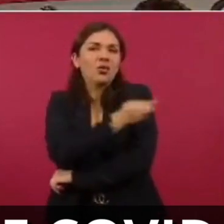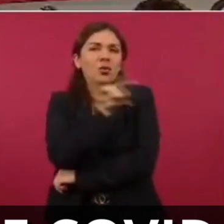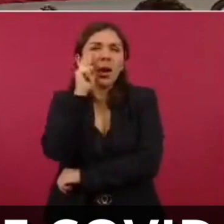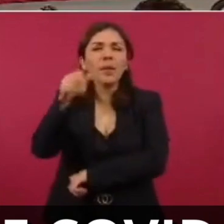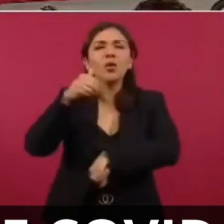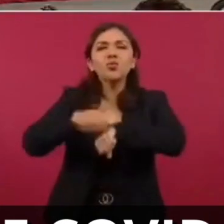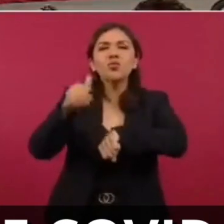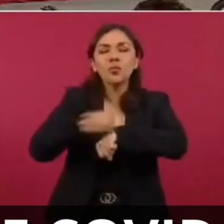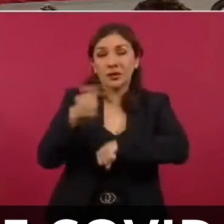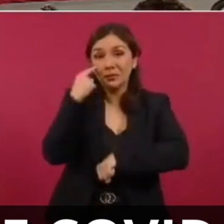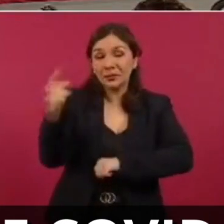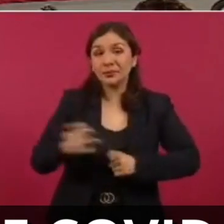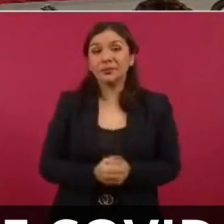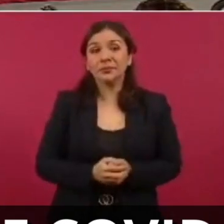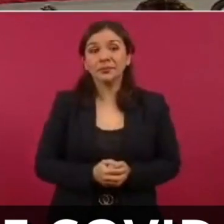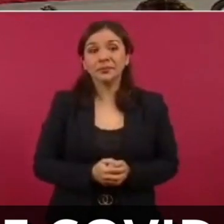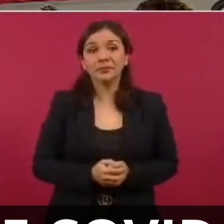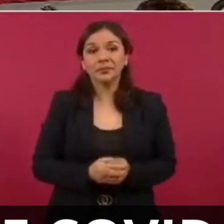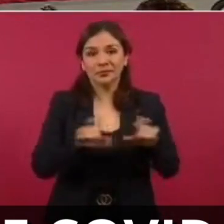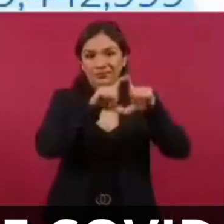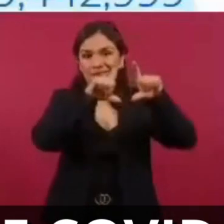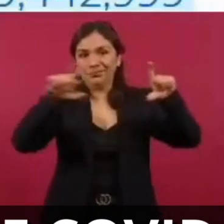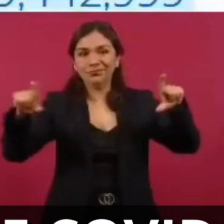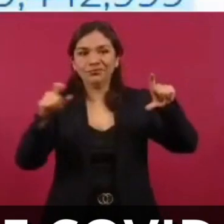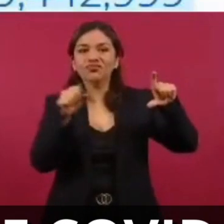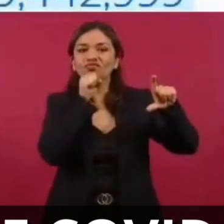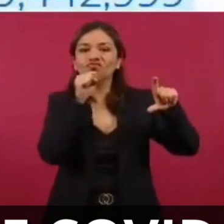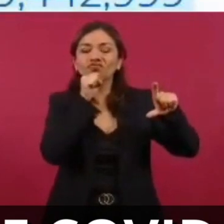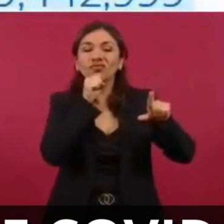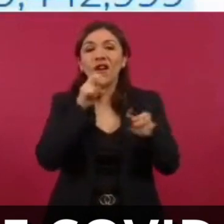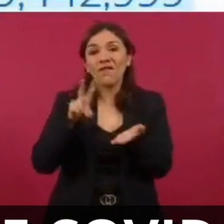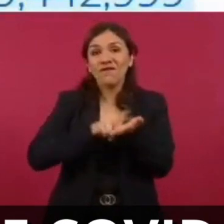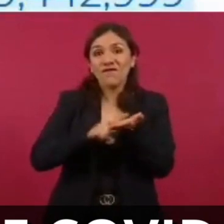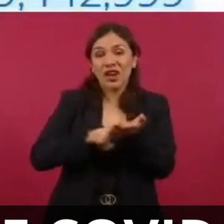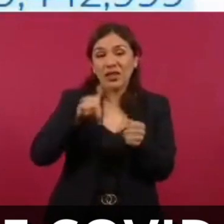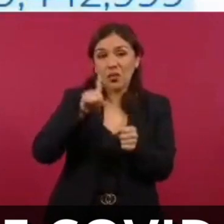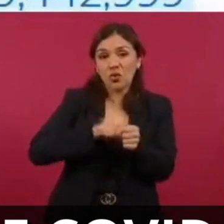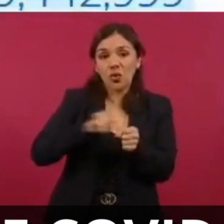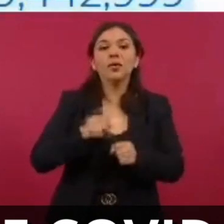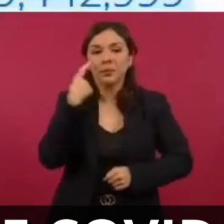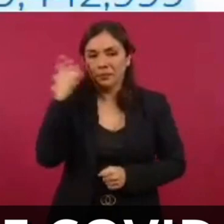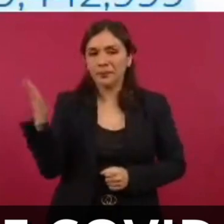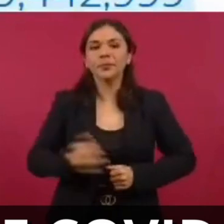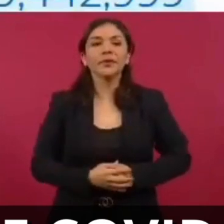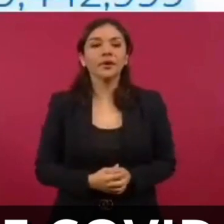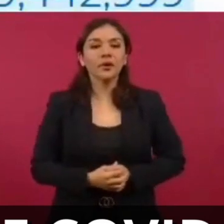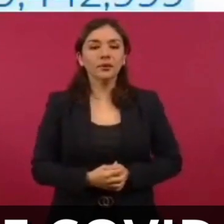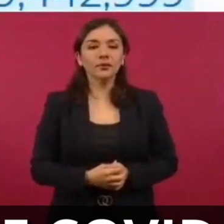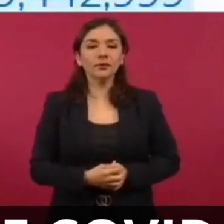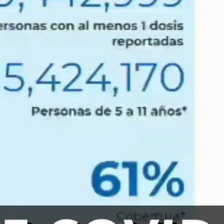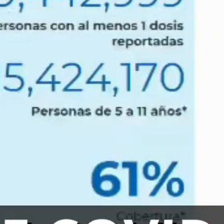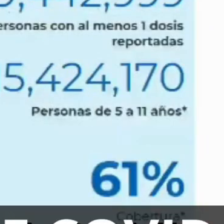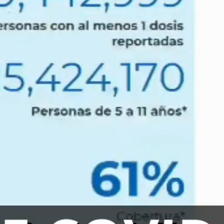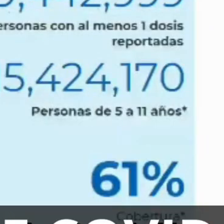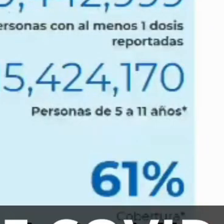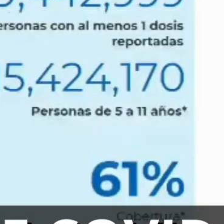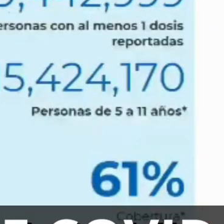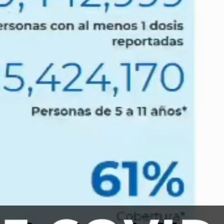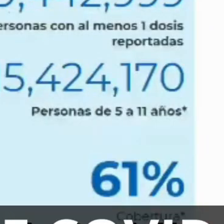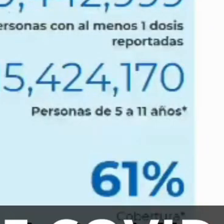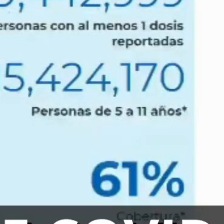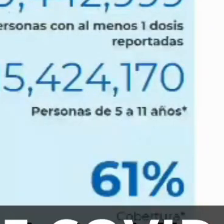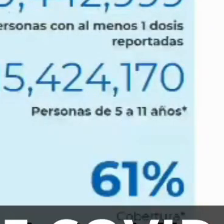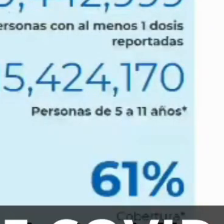extremo izquierdo de la gráfica o de la tabla. En color verde está la cobertura general de vacunación en todas las